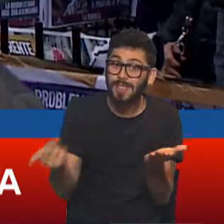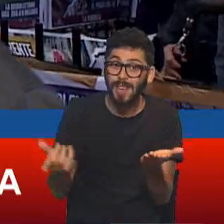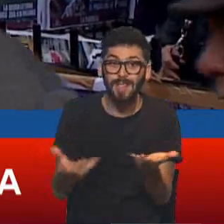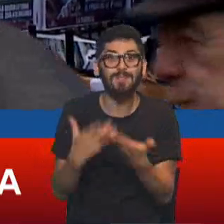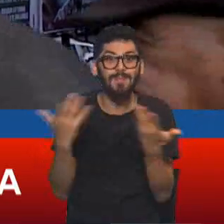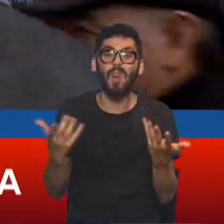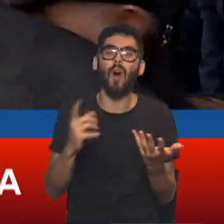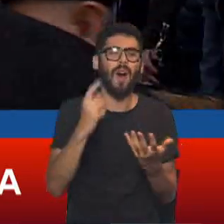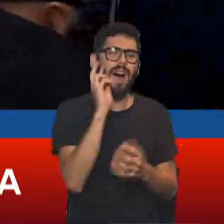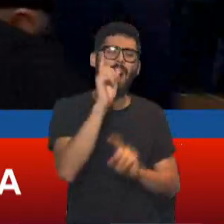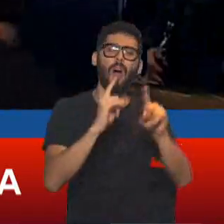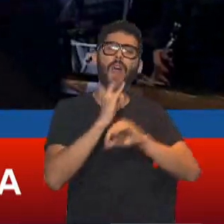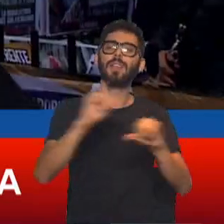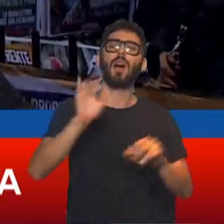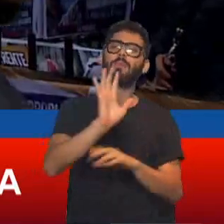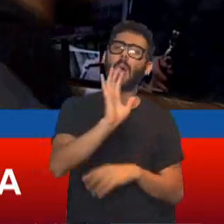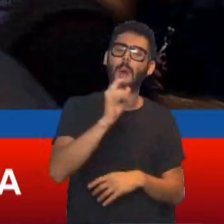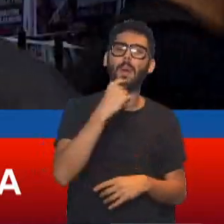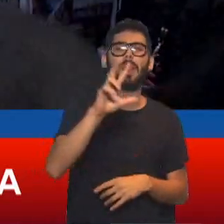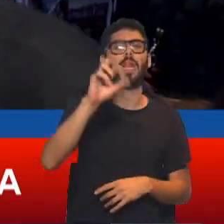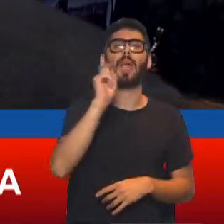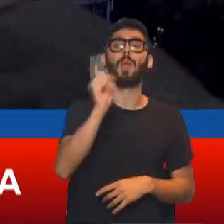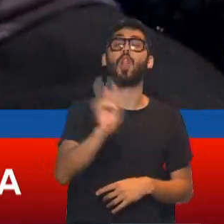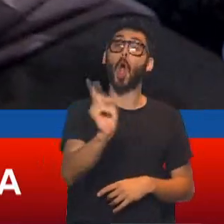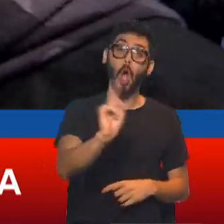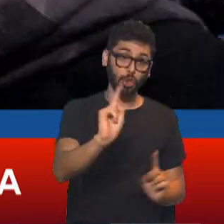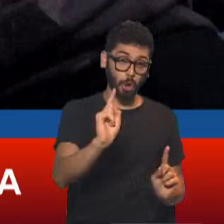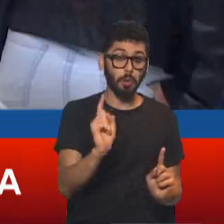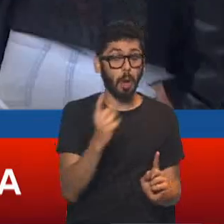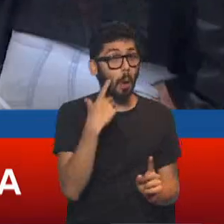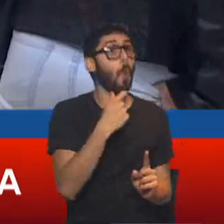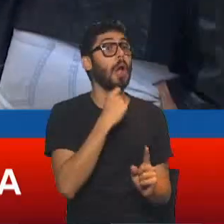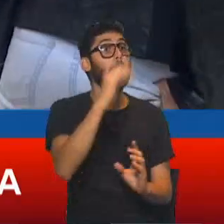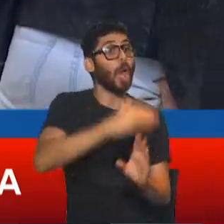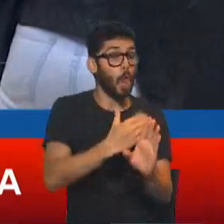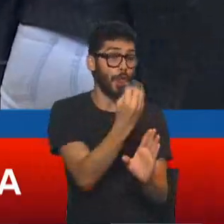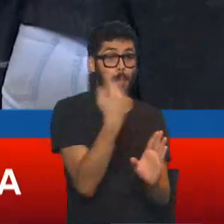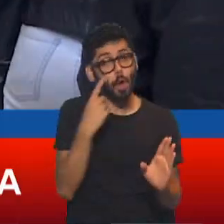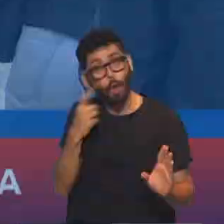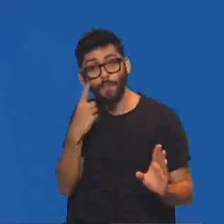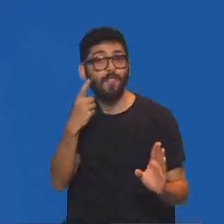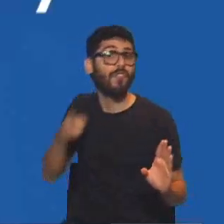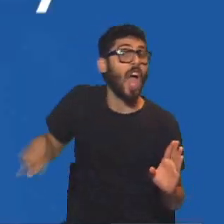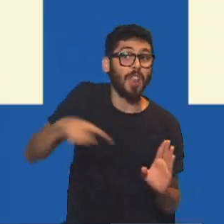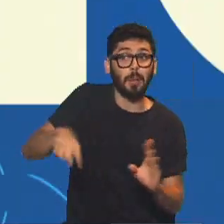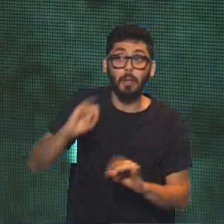el número de los 30.000 decimos que resten todo lo que quieren restar, pero que después no se olviden de venir a sumar a los barrios también, porque todavía hay una historia que falta contar.